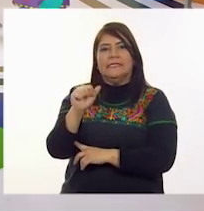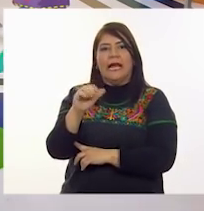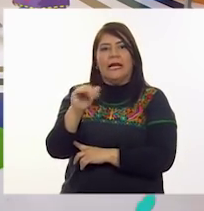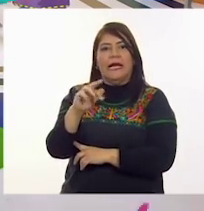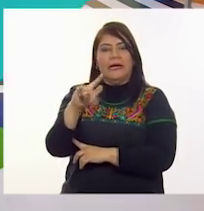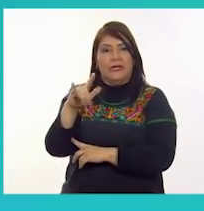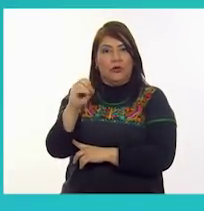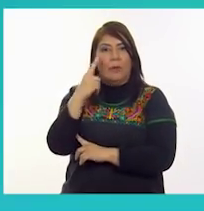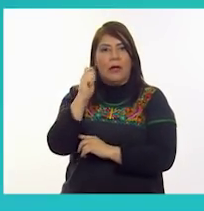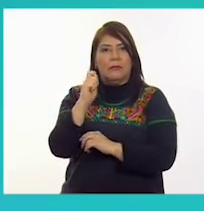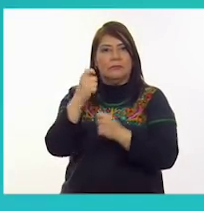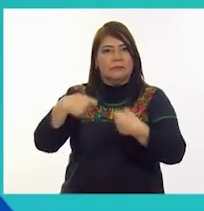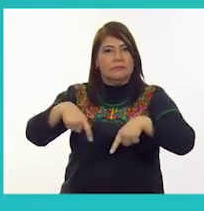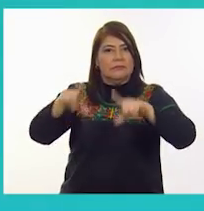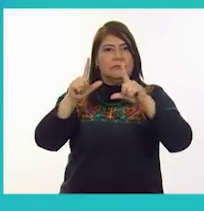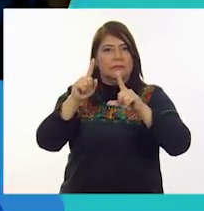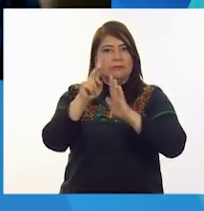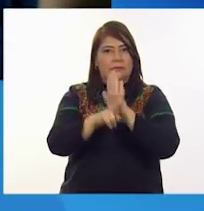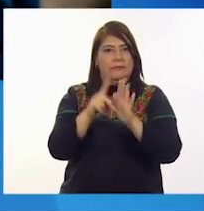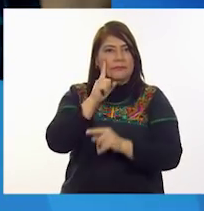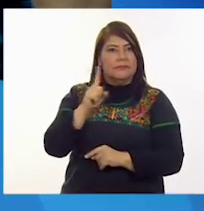video? ¡Veamos!